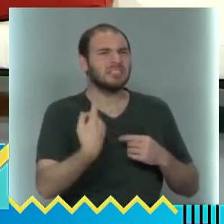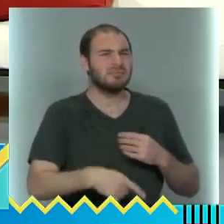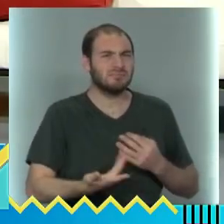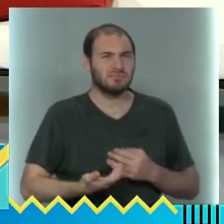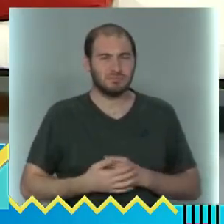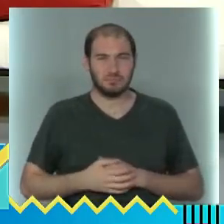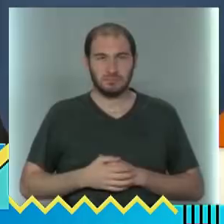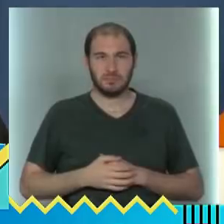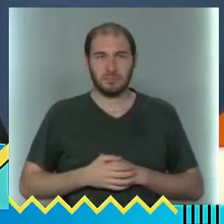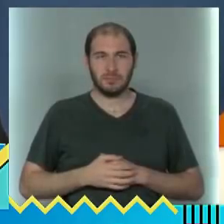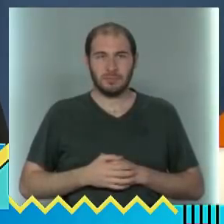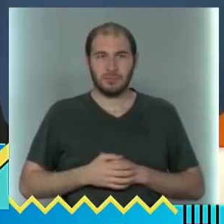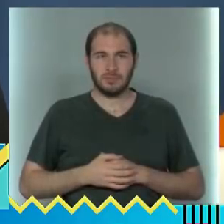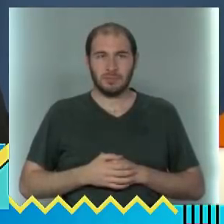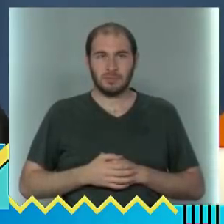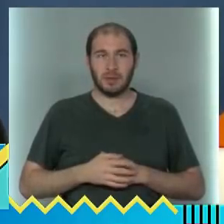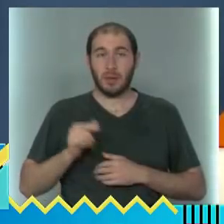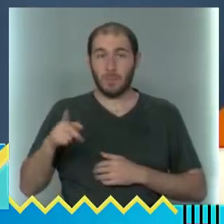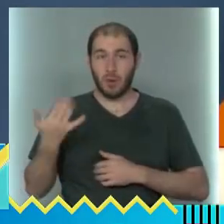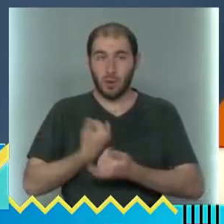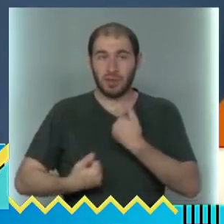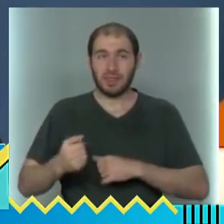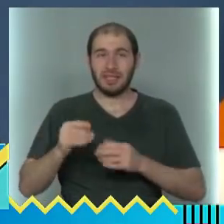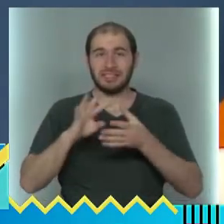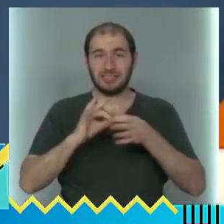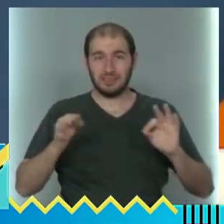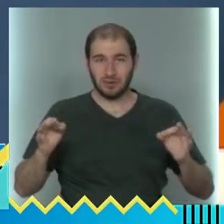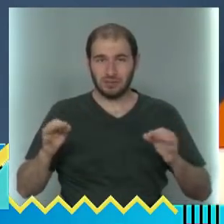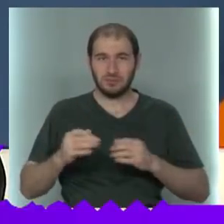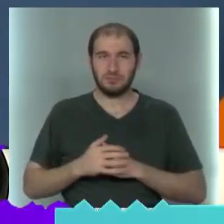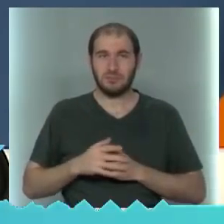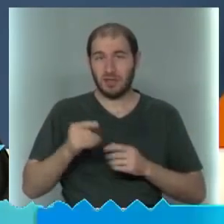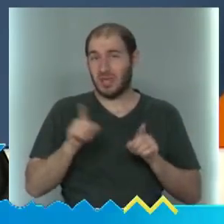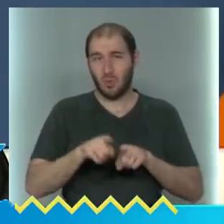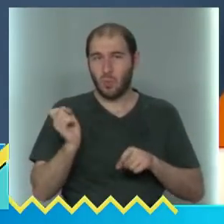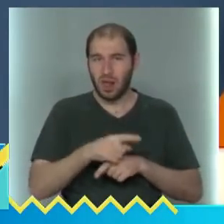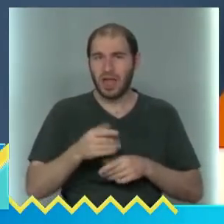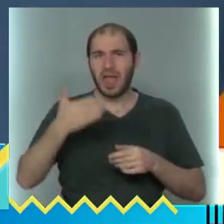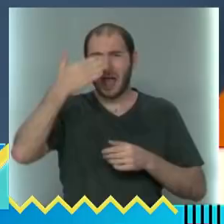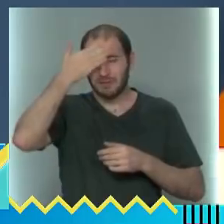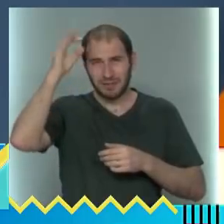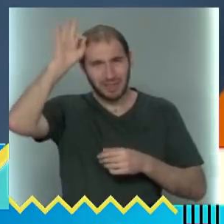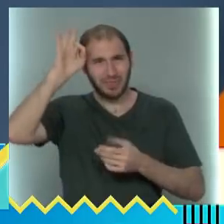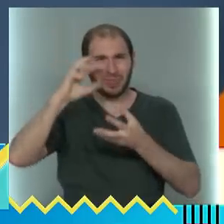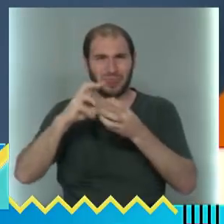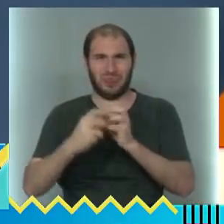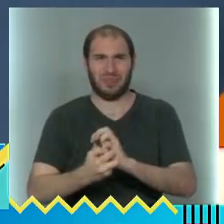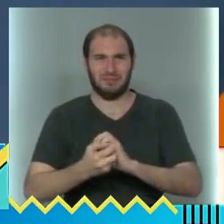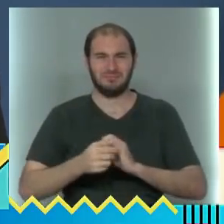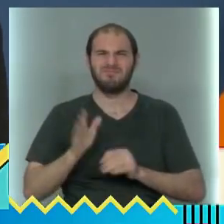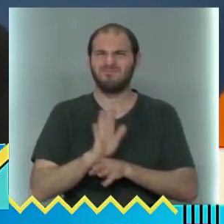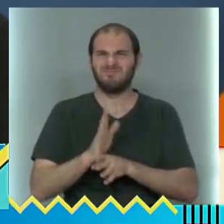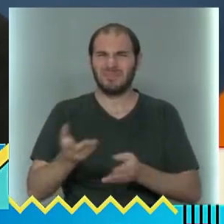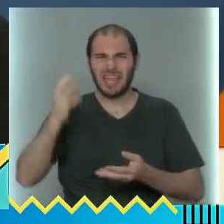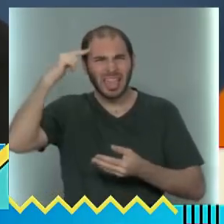Parkinson? Bueno, en realidad lo que vos explicaste, la definición que diste es exactamente así. Es una enfermedad neurodegenerativa. ¿Qué